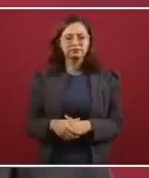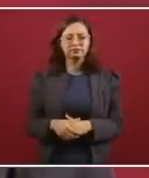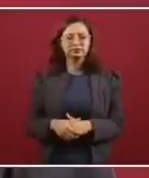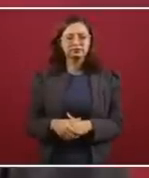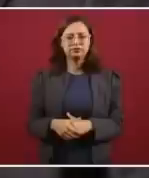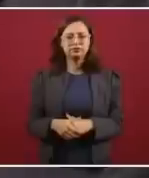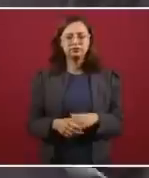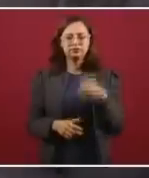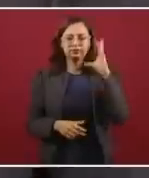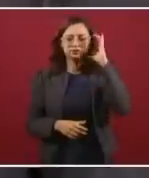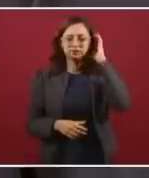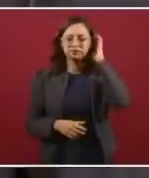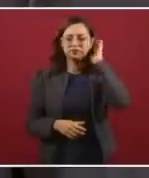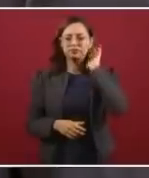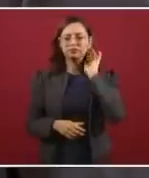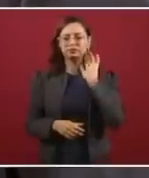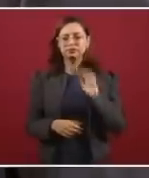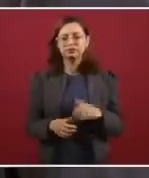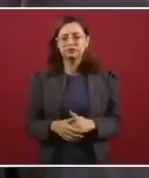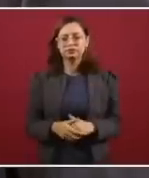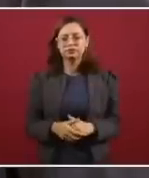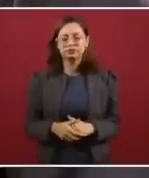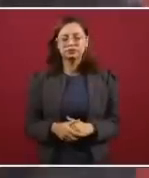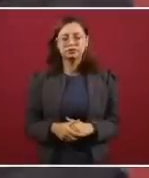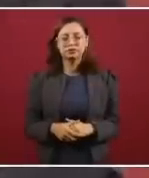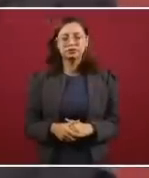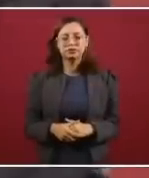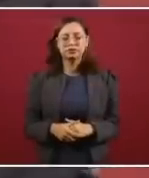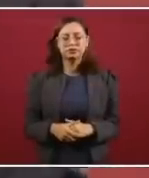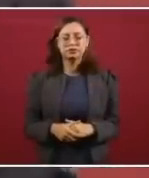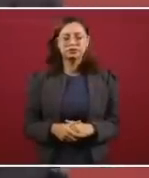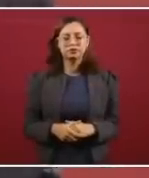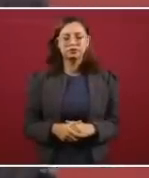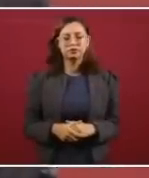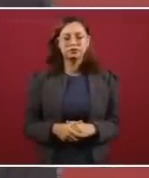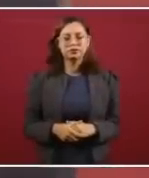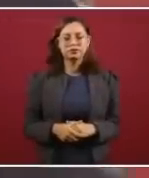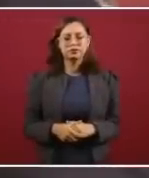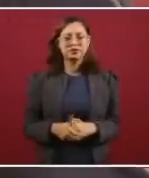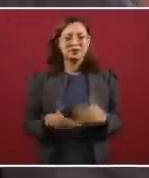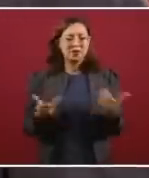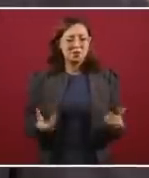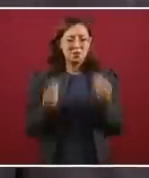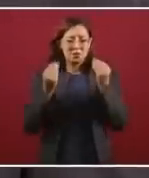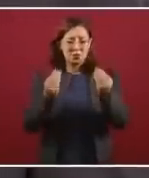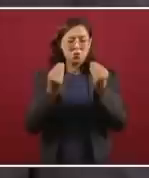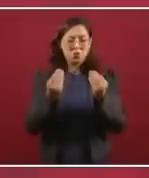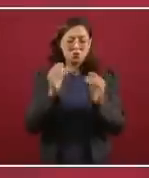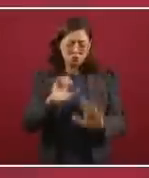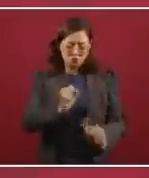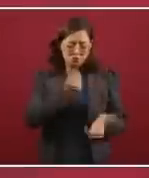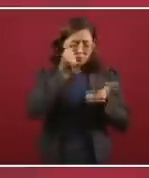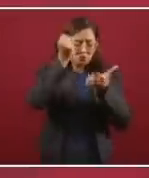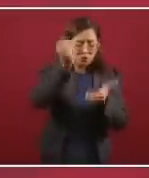destinó muchísimo dinero para desprestigiar a los maestros,